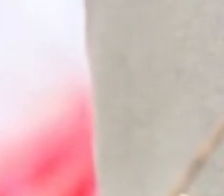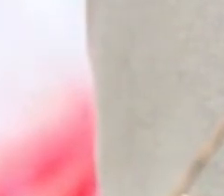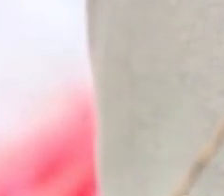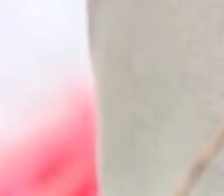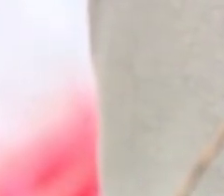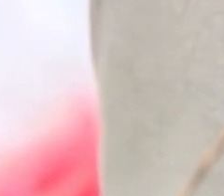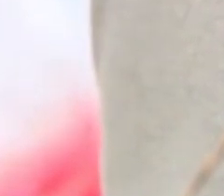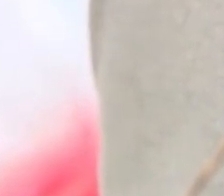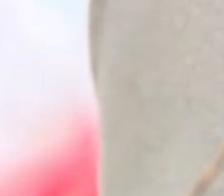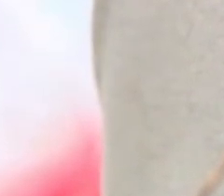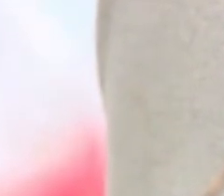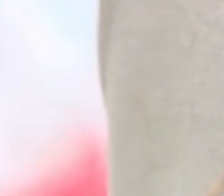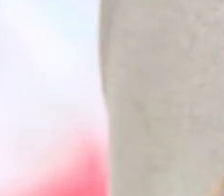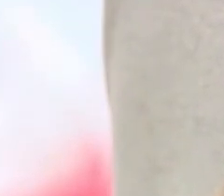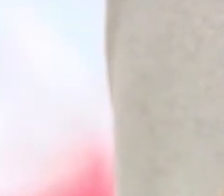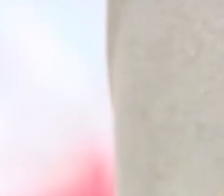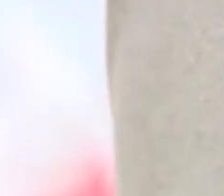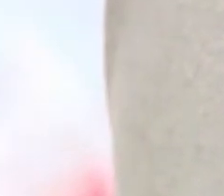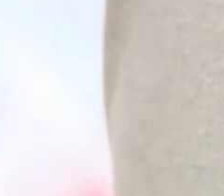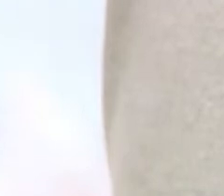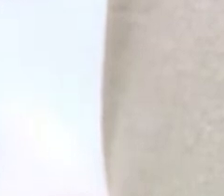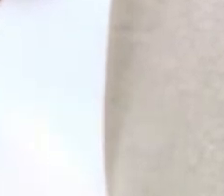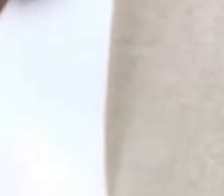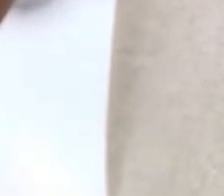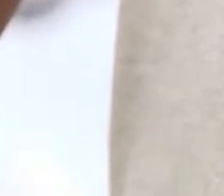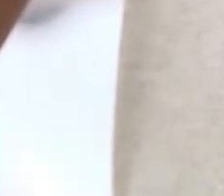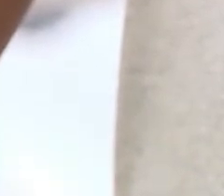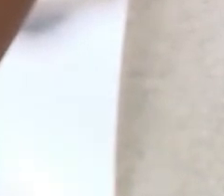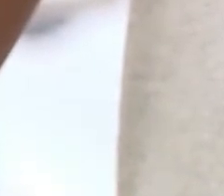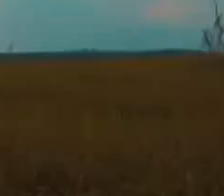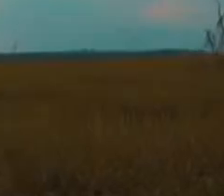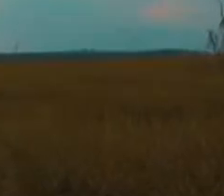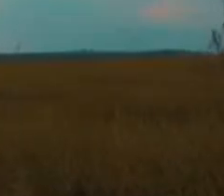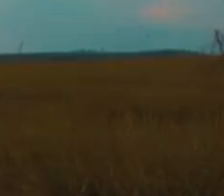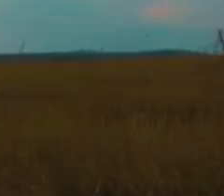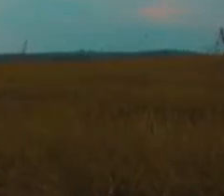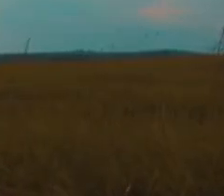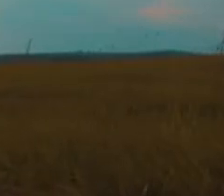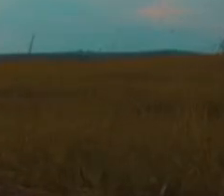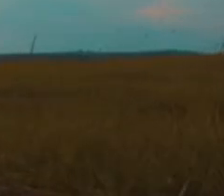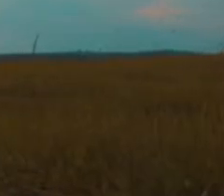El apoyo a los jóvenes para asegurar la sostenibilidad generacional,